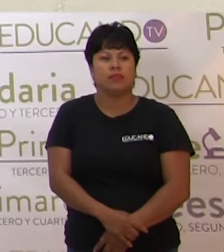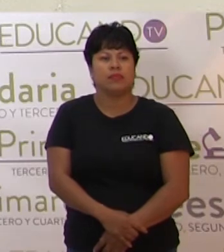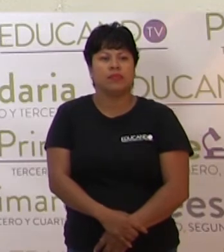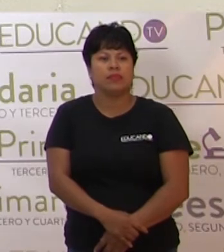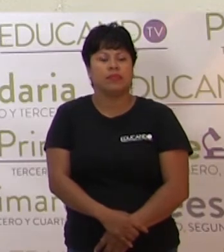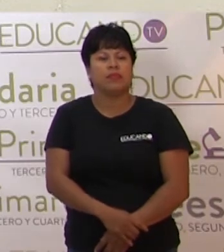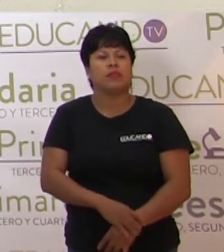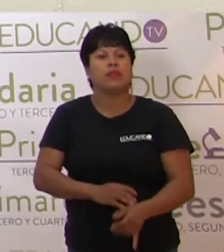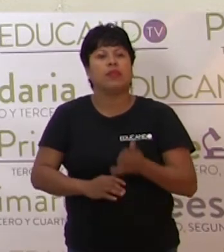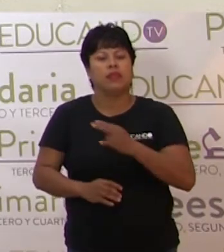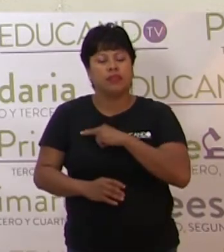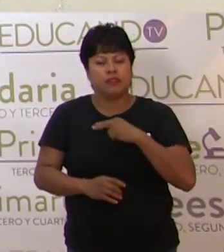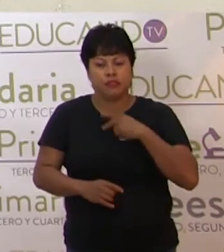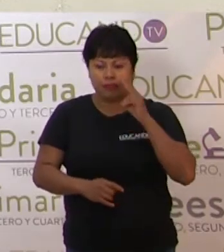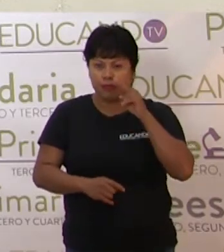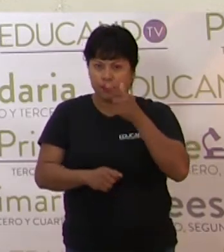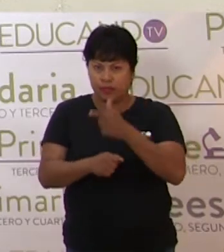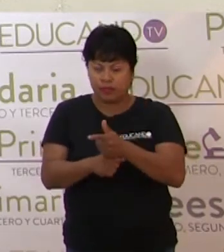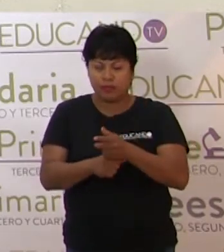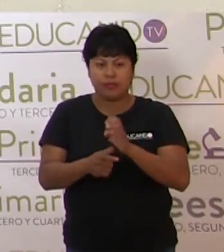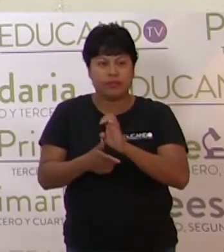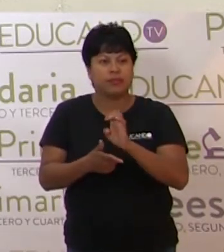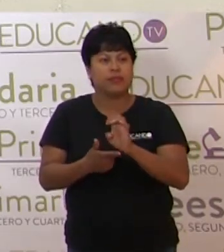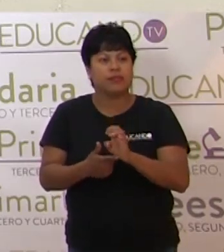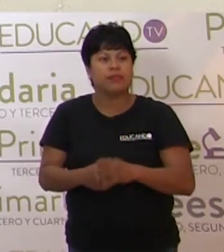vamos a encontrar entonces